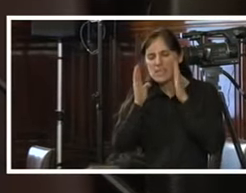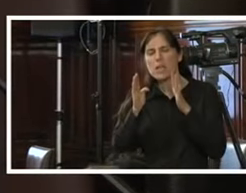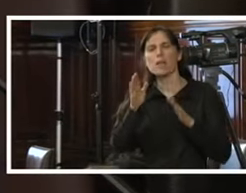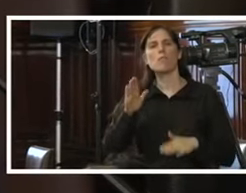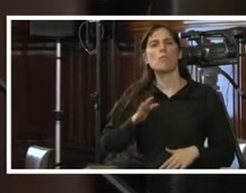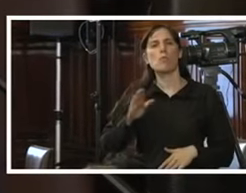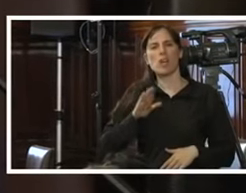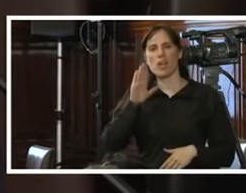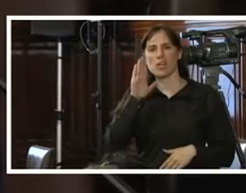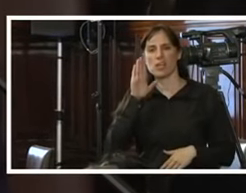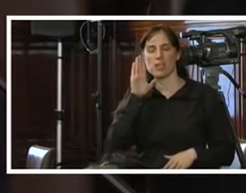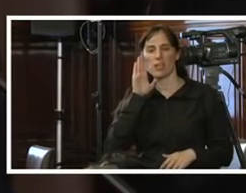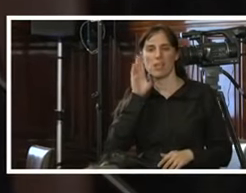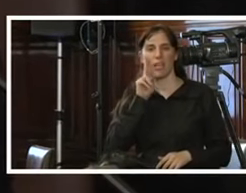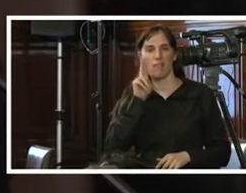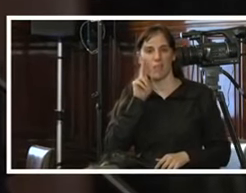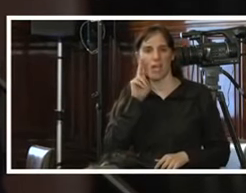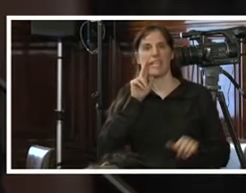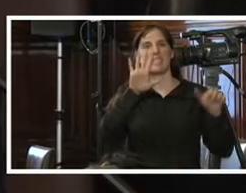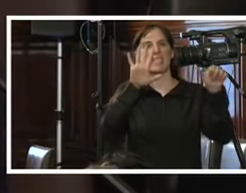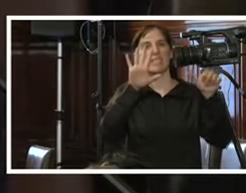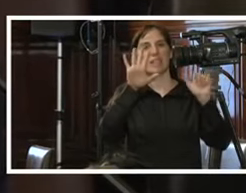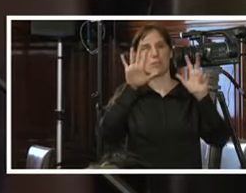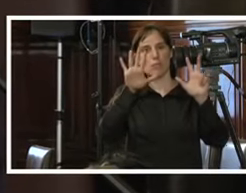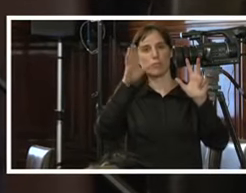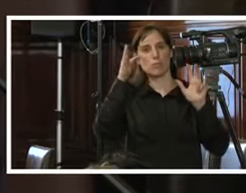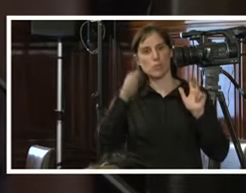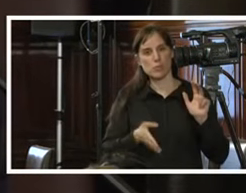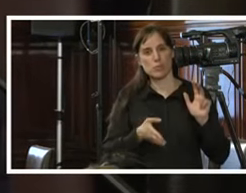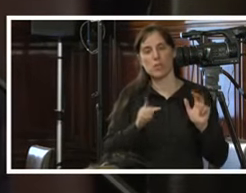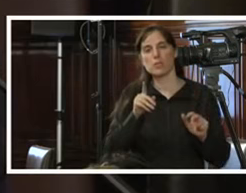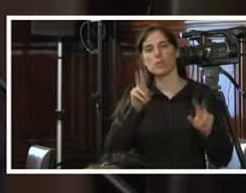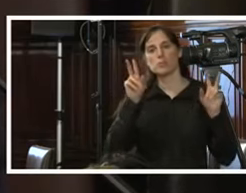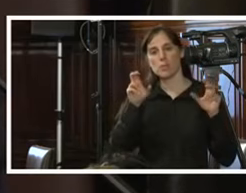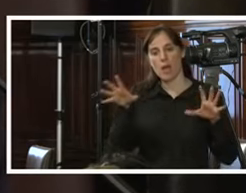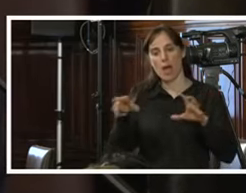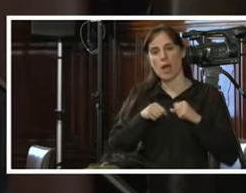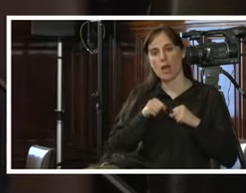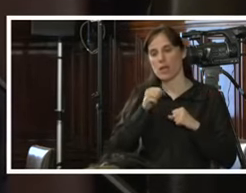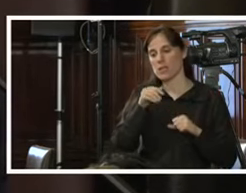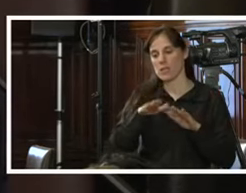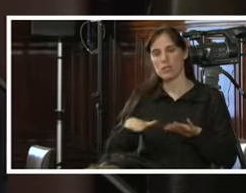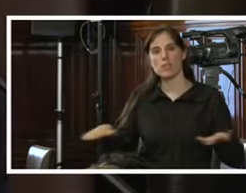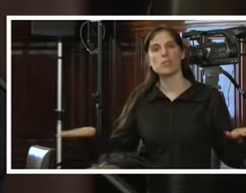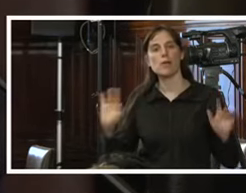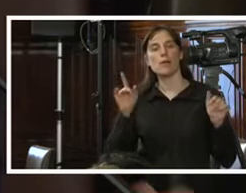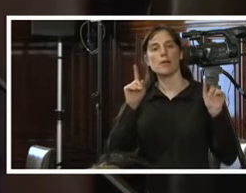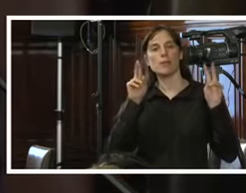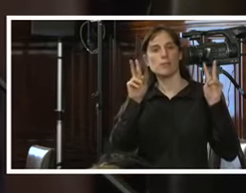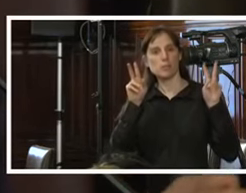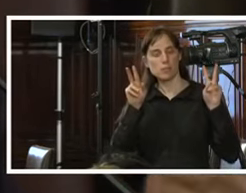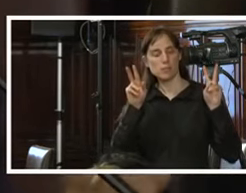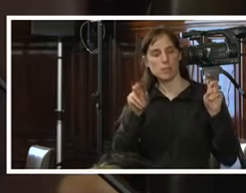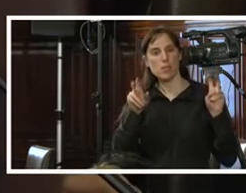en el salvador el 68 por ciento de los casos judiciales de custodia y cuido ha usado alguna vez como uno de los